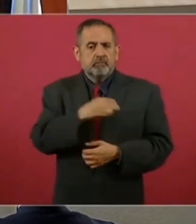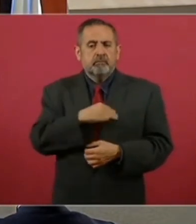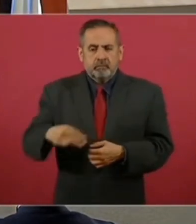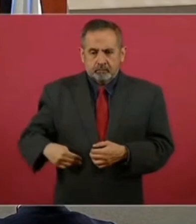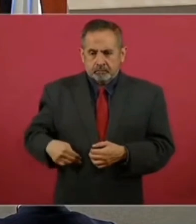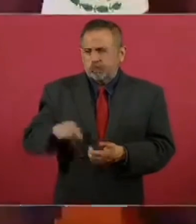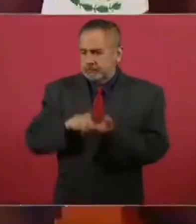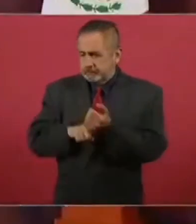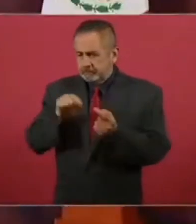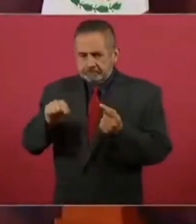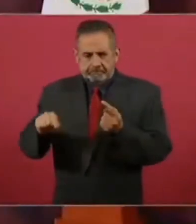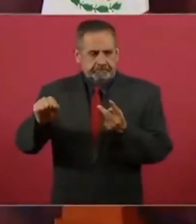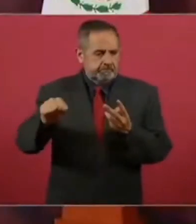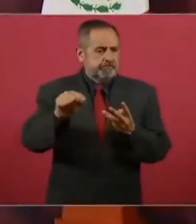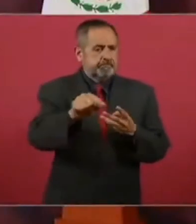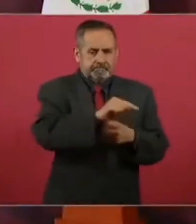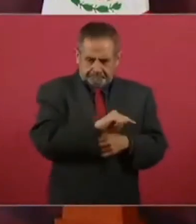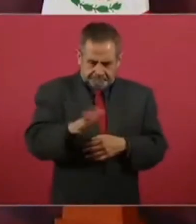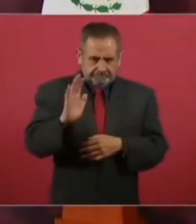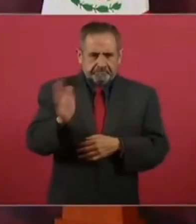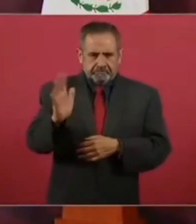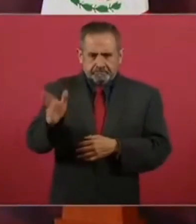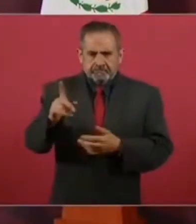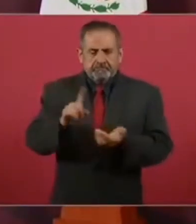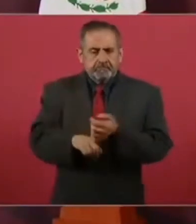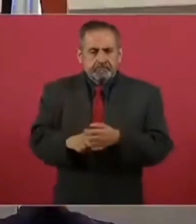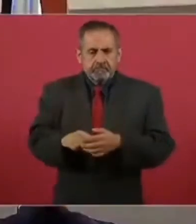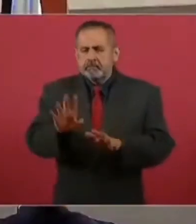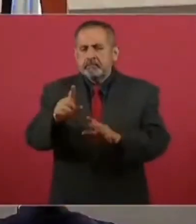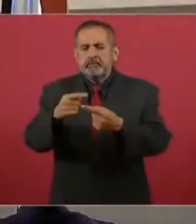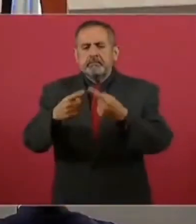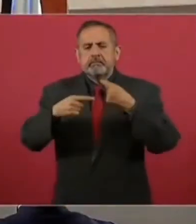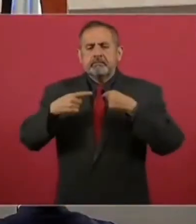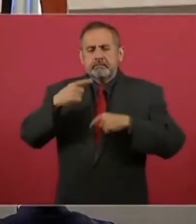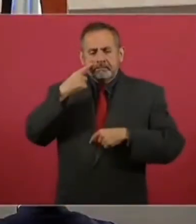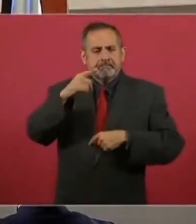1,374, donde ya hay sucursal. A ver, regresa.